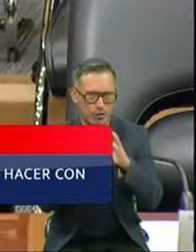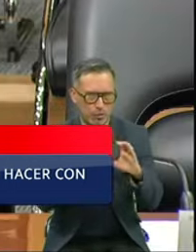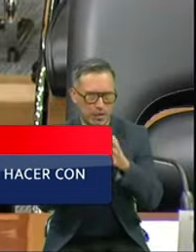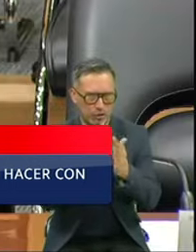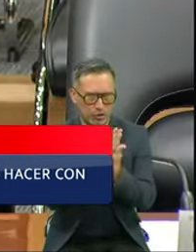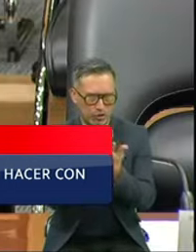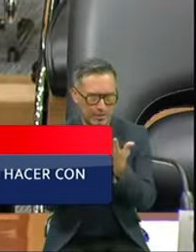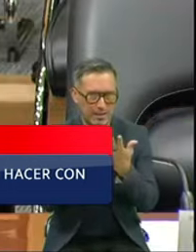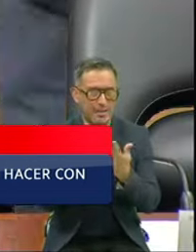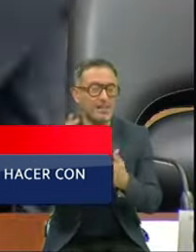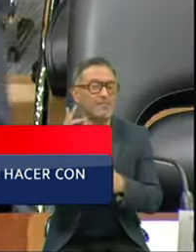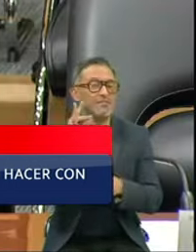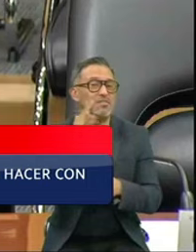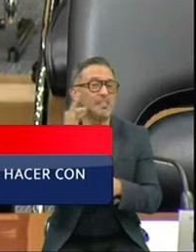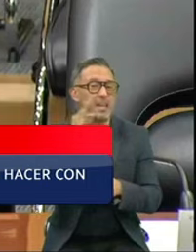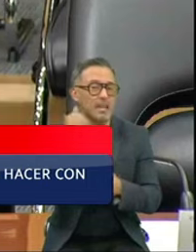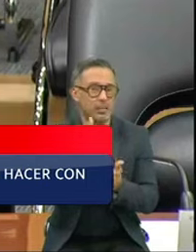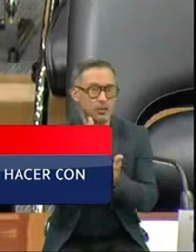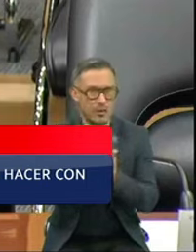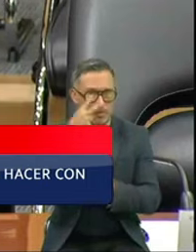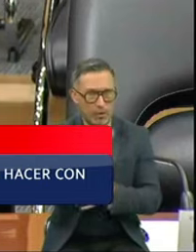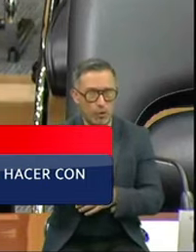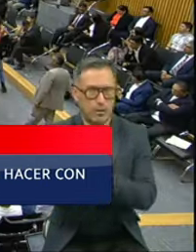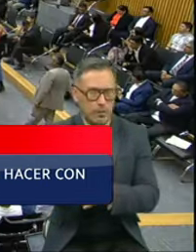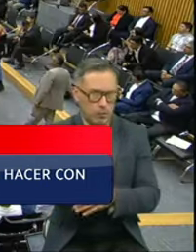Por supuesto que eso ya